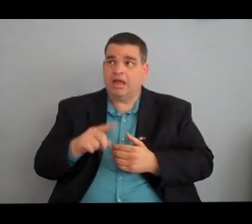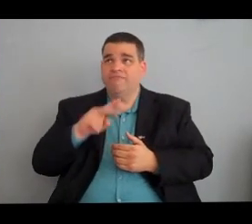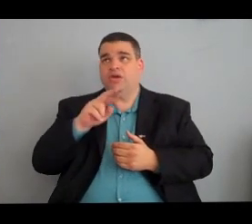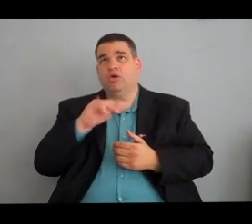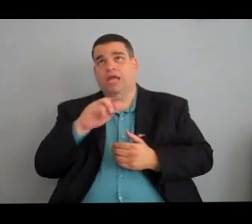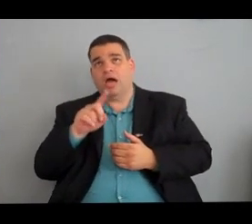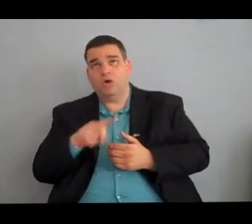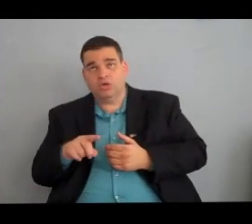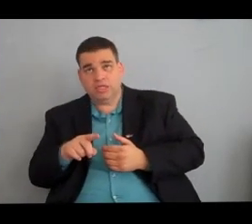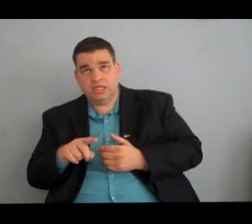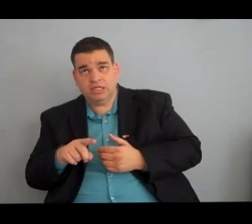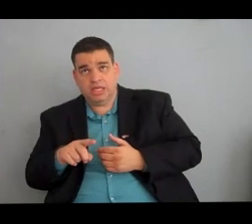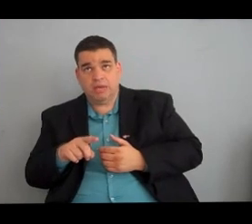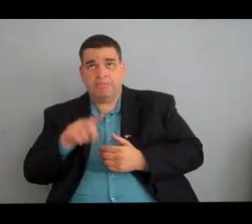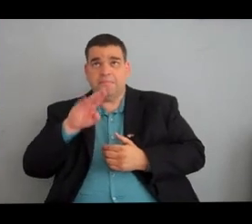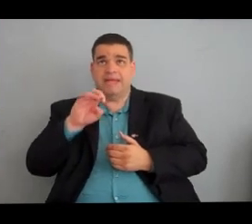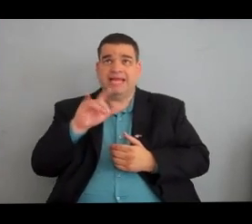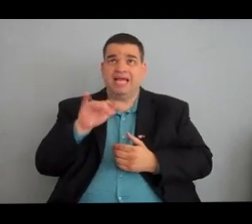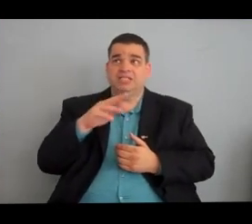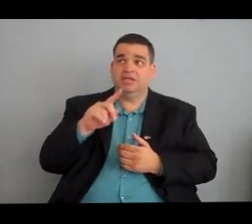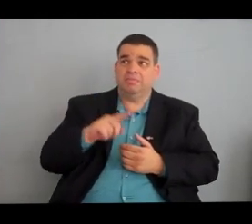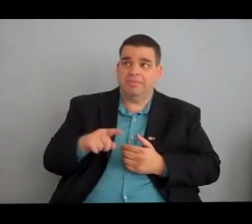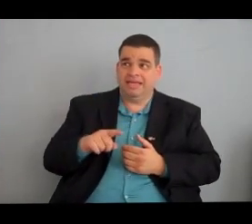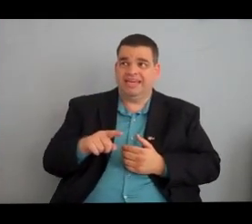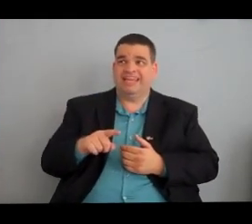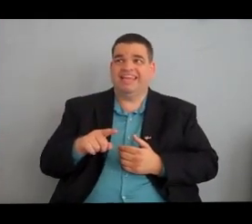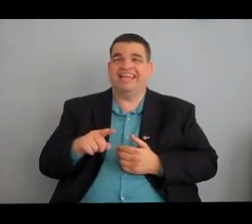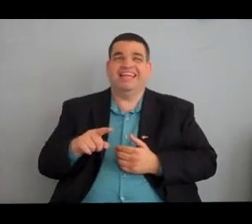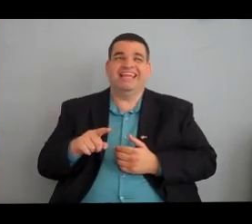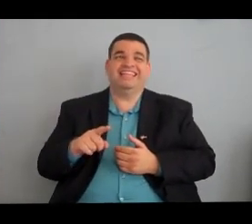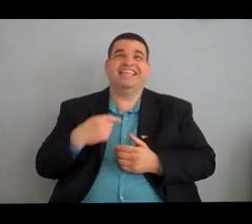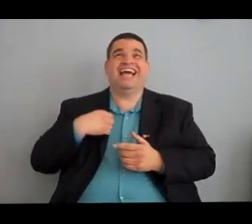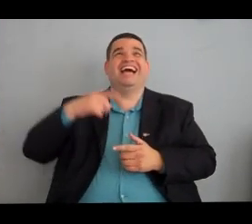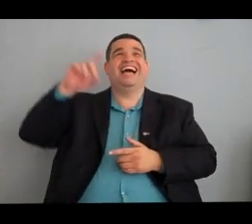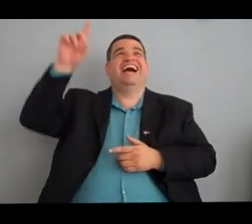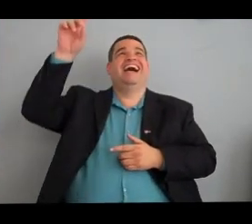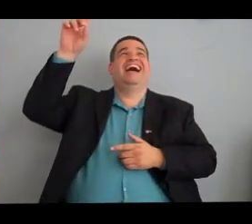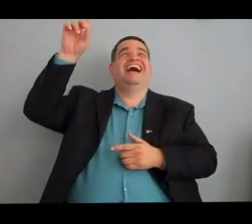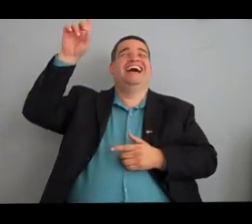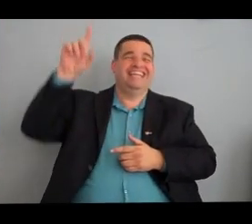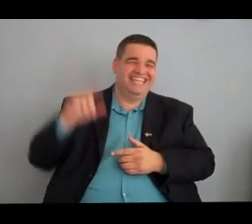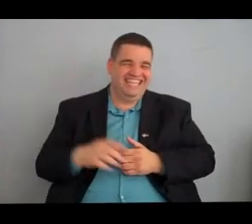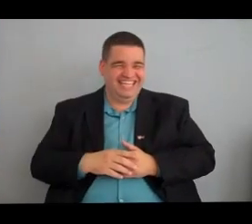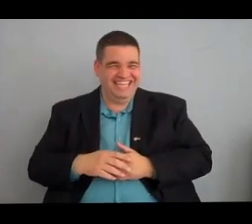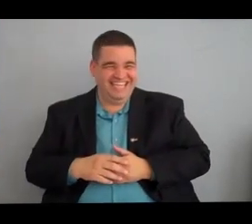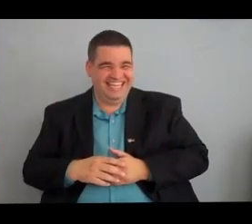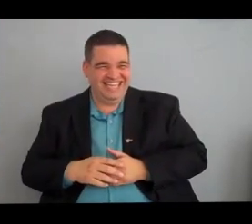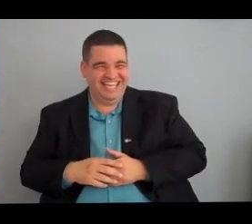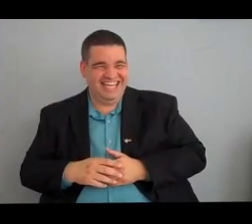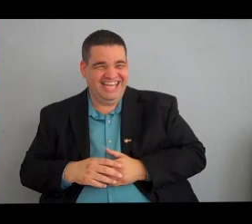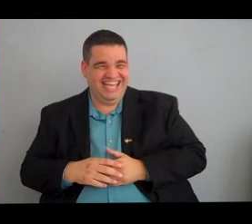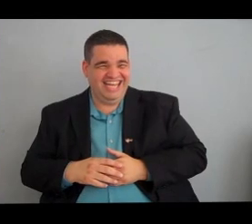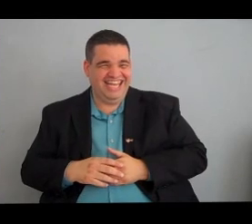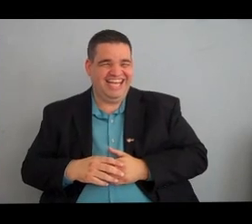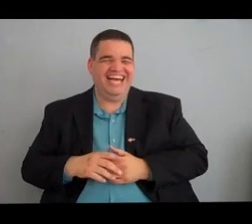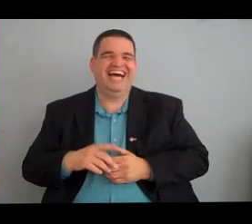Ortiz, gracias a Meliangi Pérez, que tiene como, está como la Estatua de la Libertad, como, con la mano para arriba.